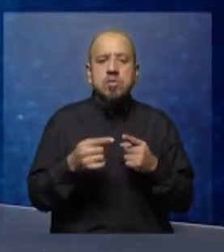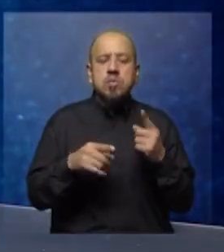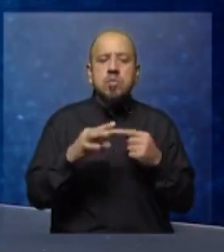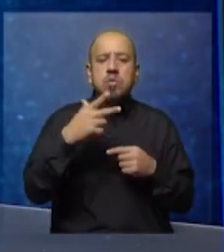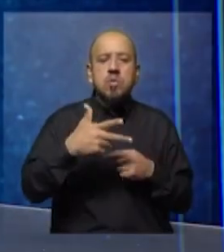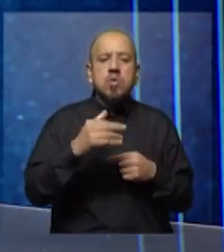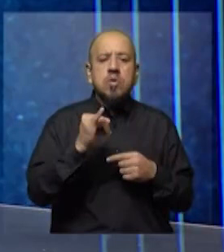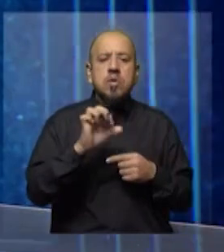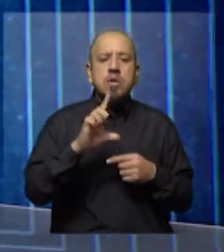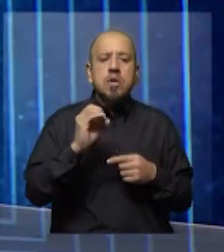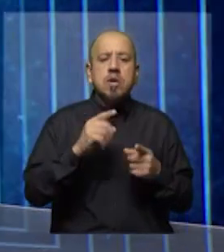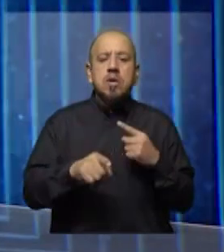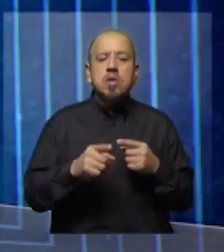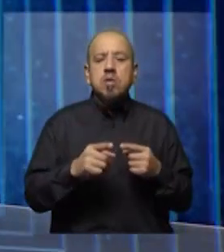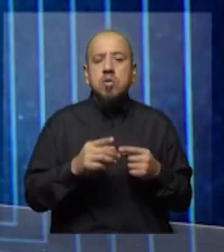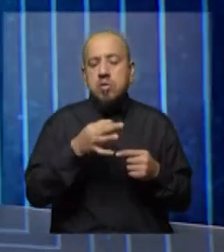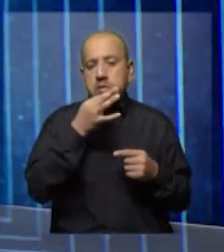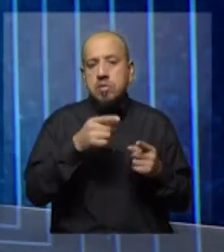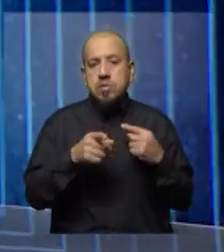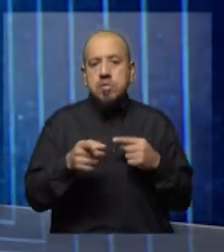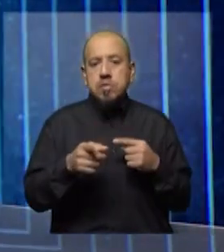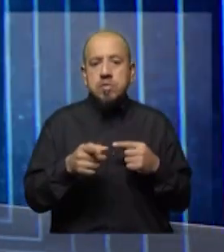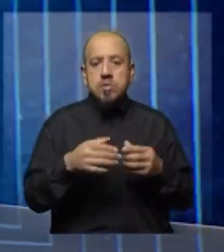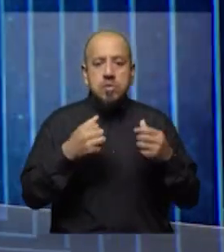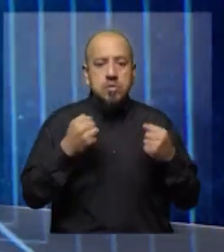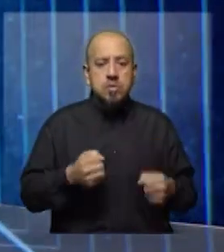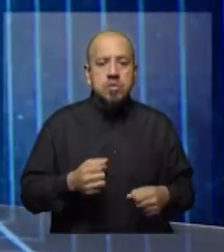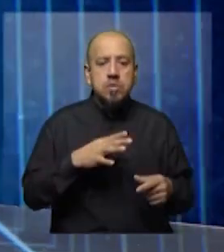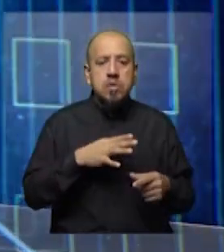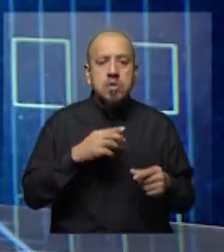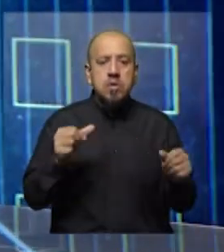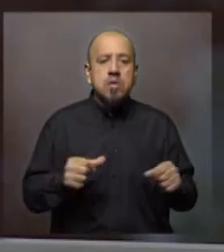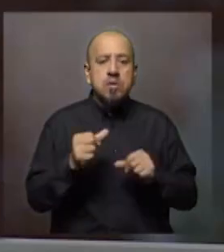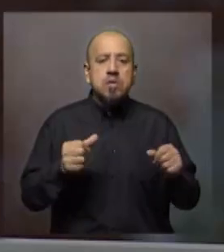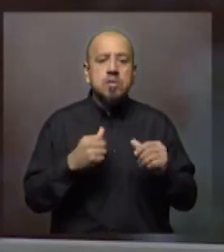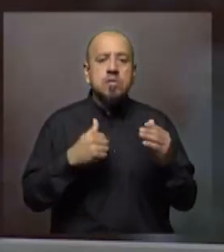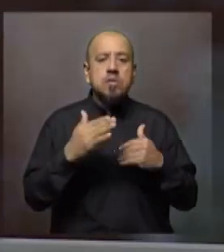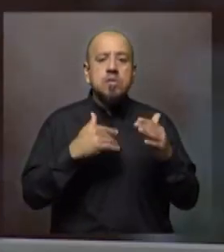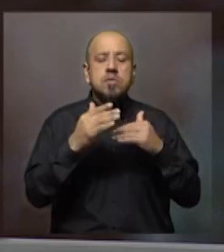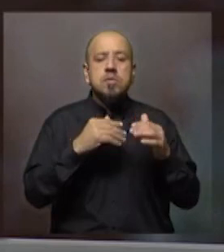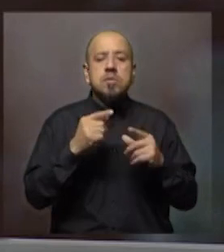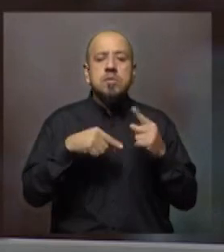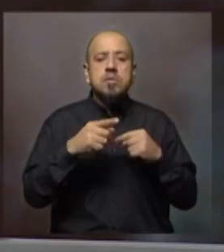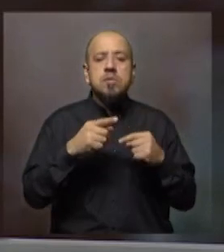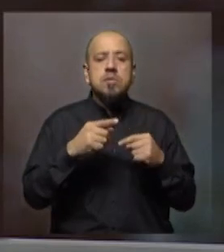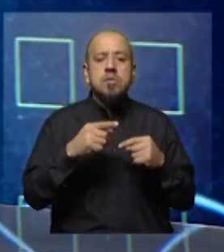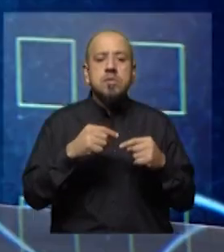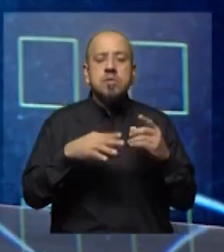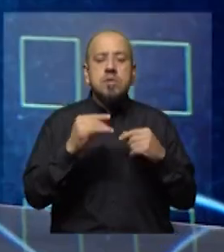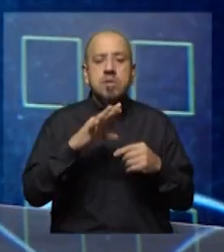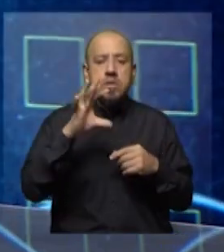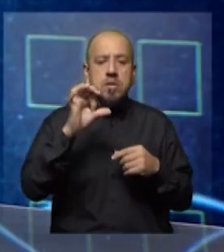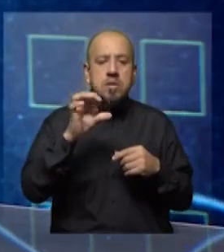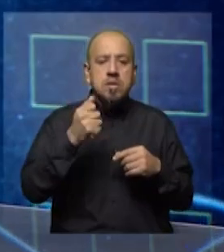hielo es sólida dicen los hombres y se separan firmes y ahí construyen no la famosa imagen de la Catedral del saber